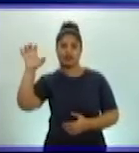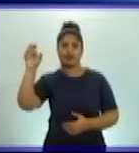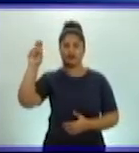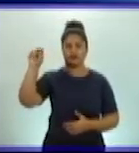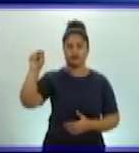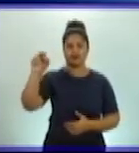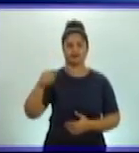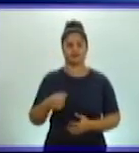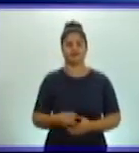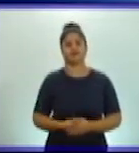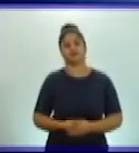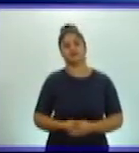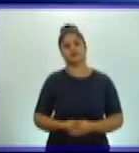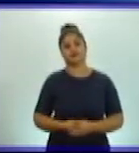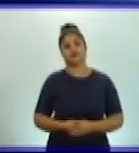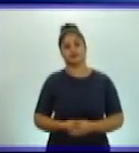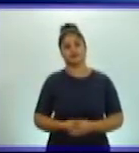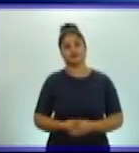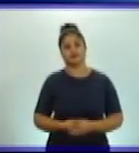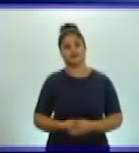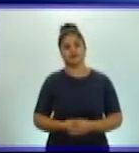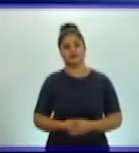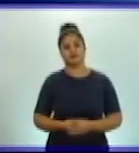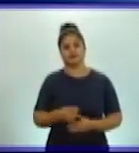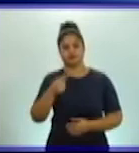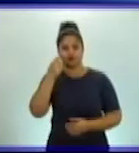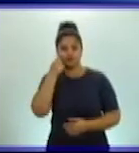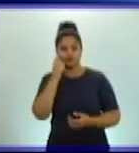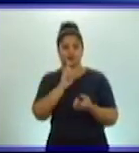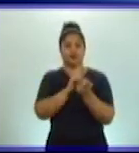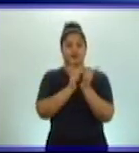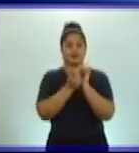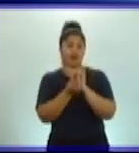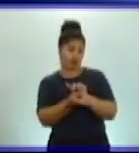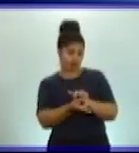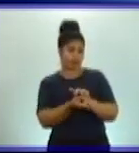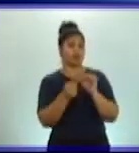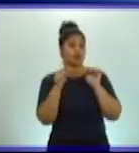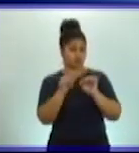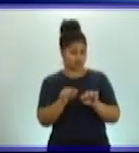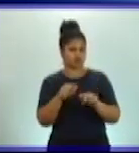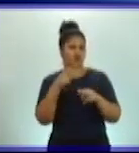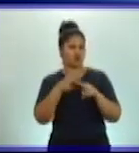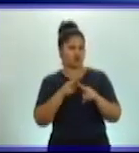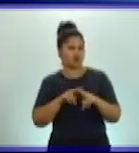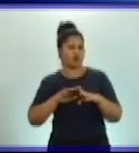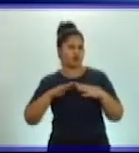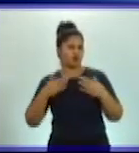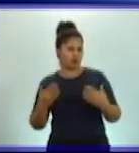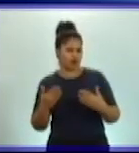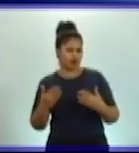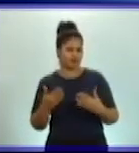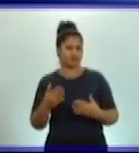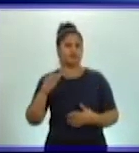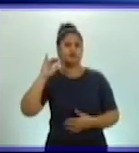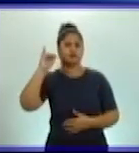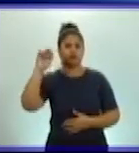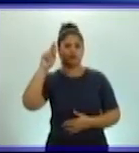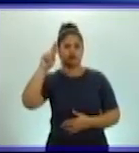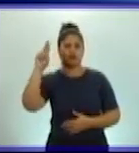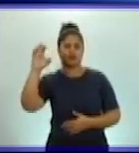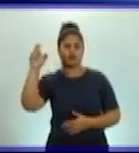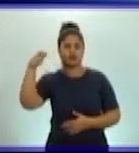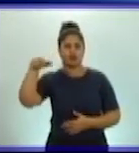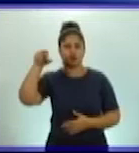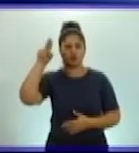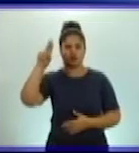y vemos que hay un cambio de por y e, y claro que esto también es una irregularidad vocálica. Vamos a ver rezar y recen.